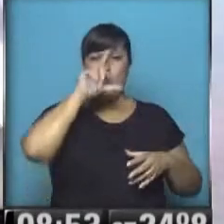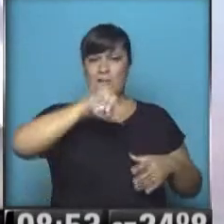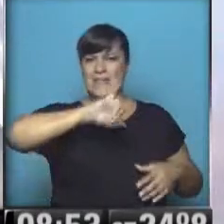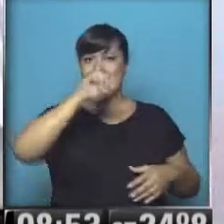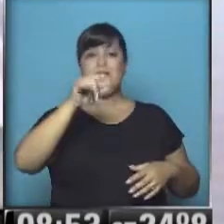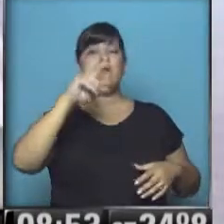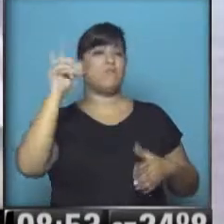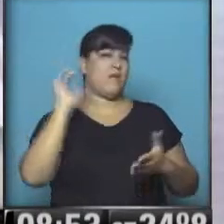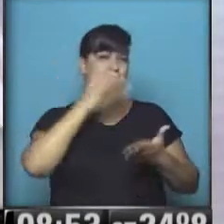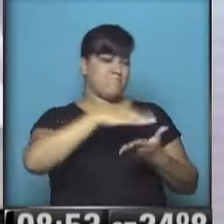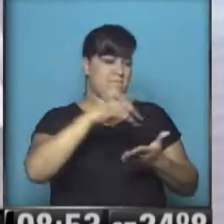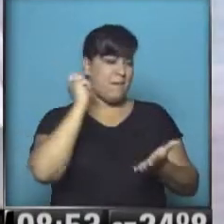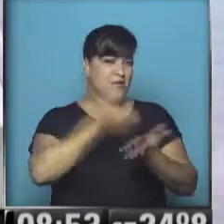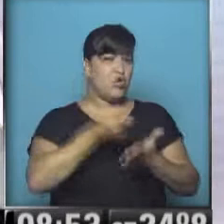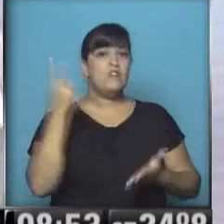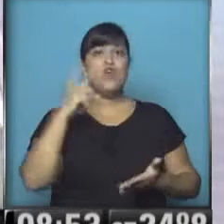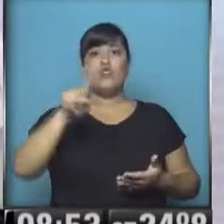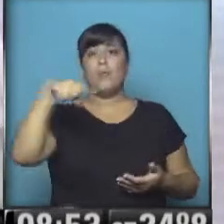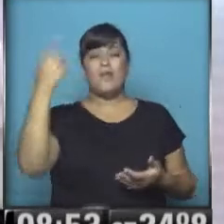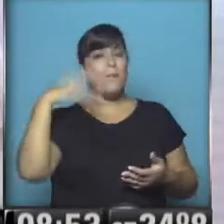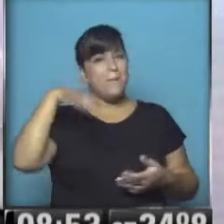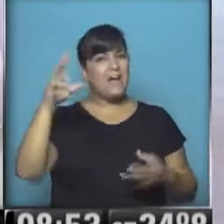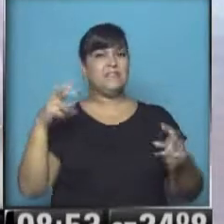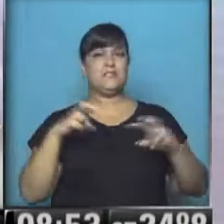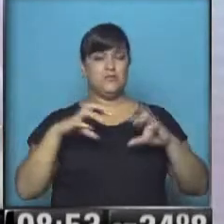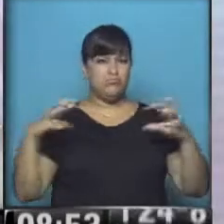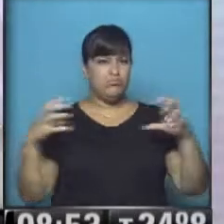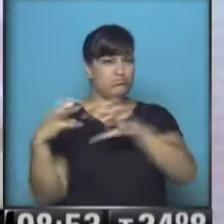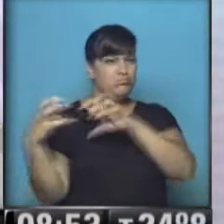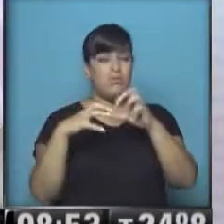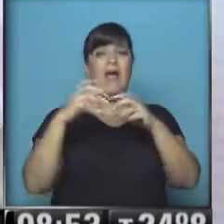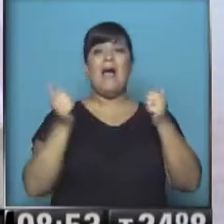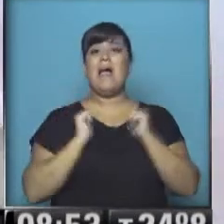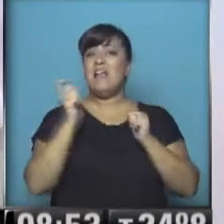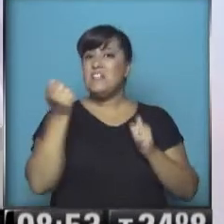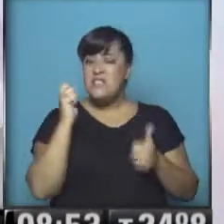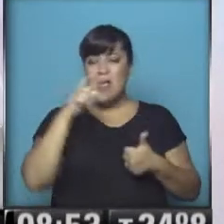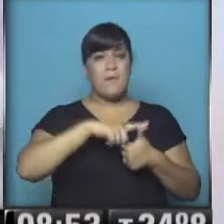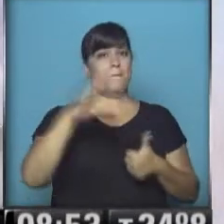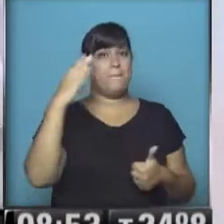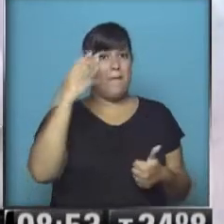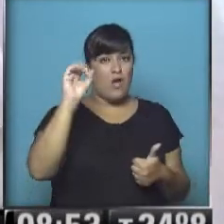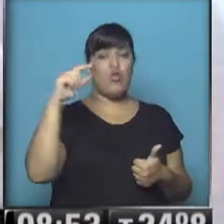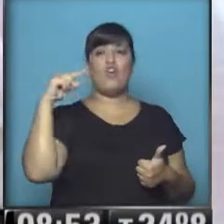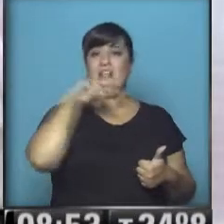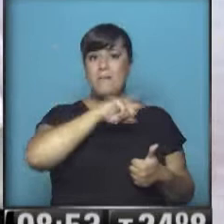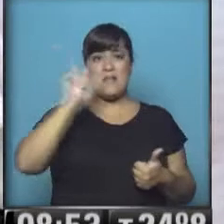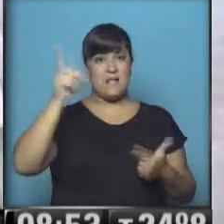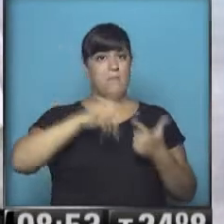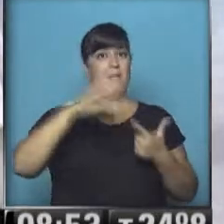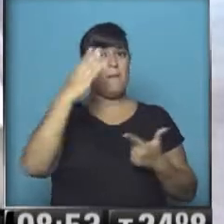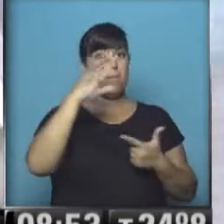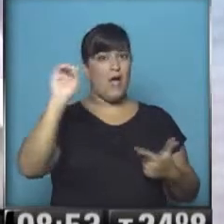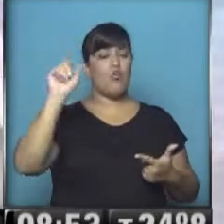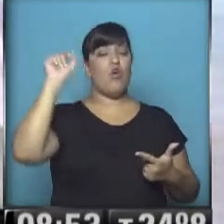fundamentalmente con quienes se va a tener que sentar a negociar oa hacer estos planteos son bancos alemanes y bancos franceses